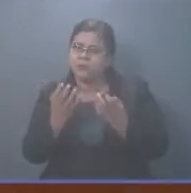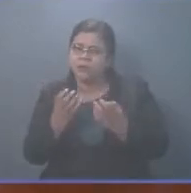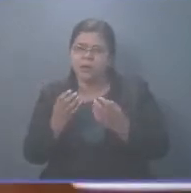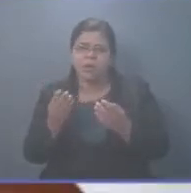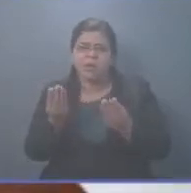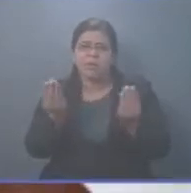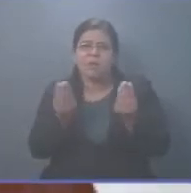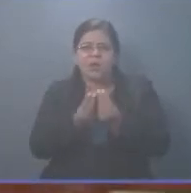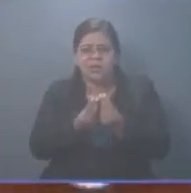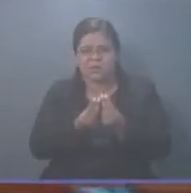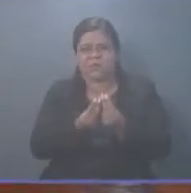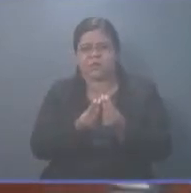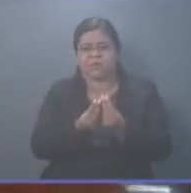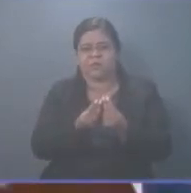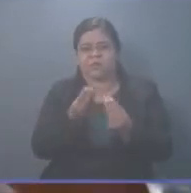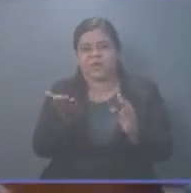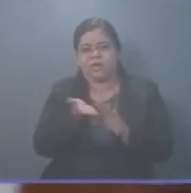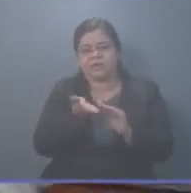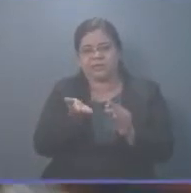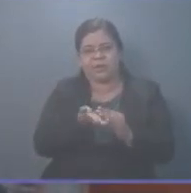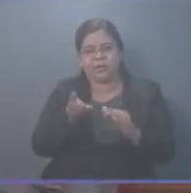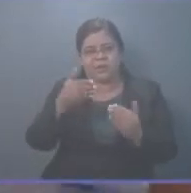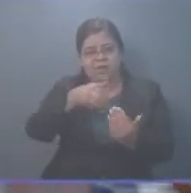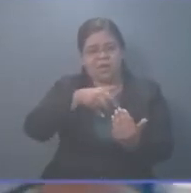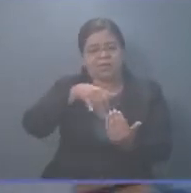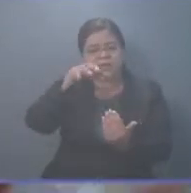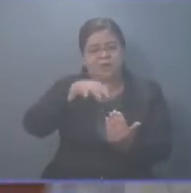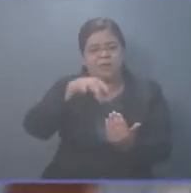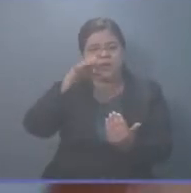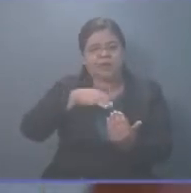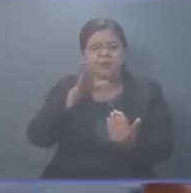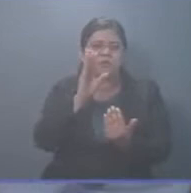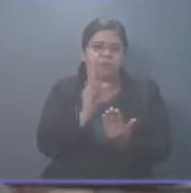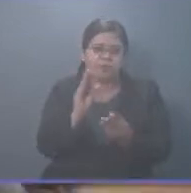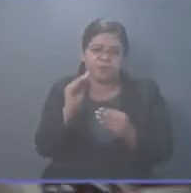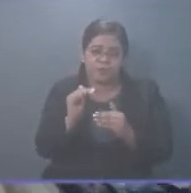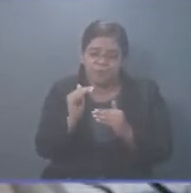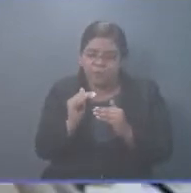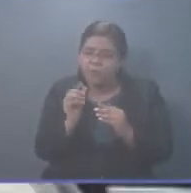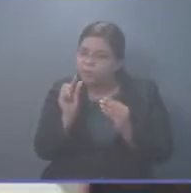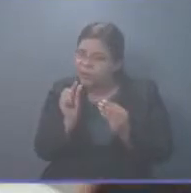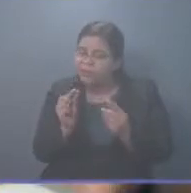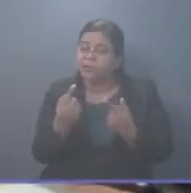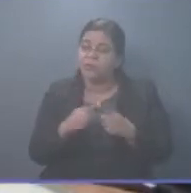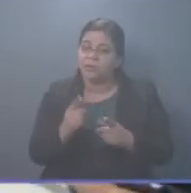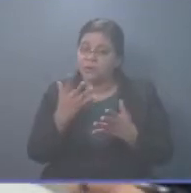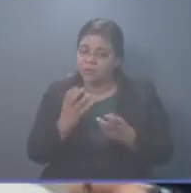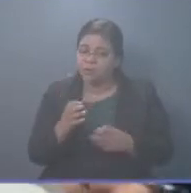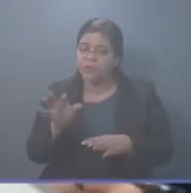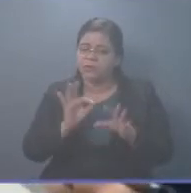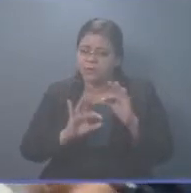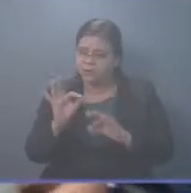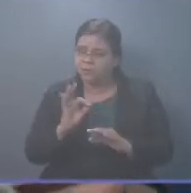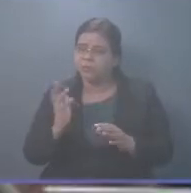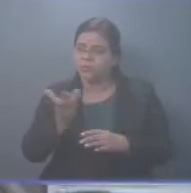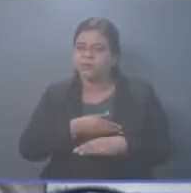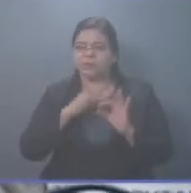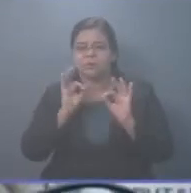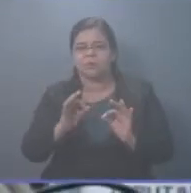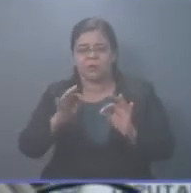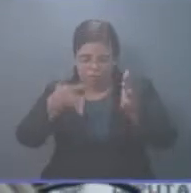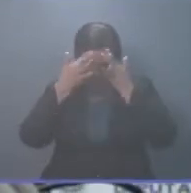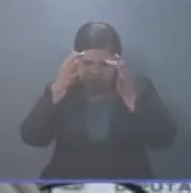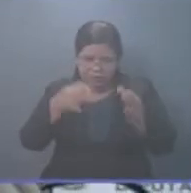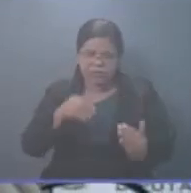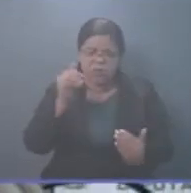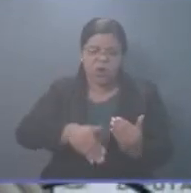número posible de expedientes. Entonces, hay varios aquí que pudiéramos enviar ya al archivo